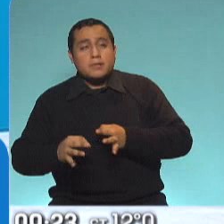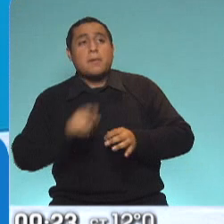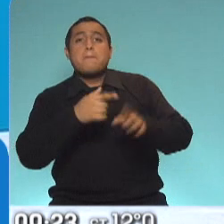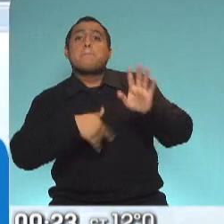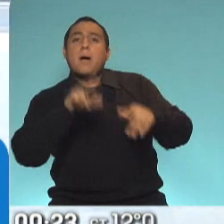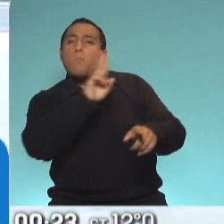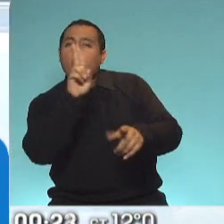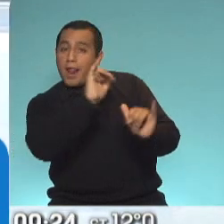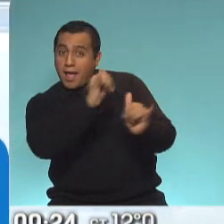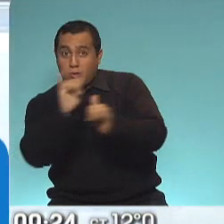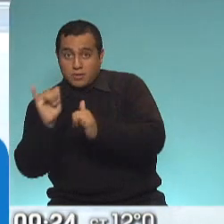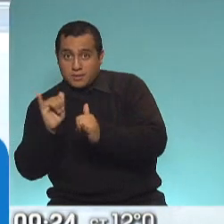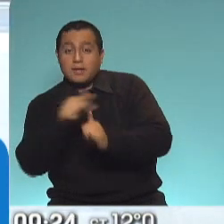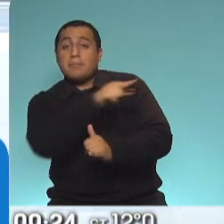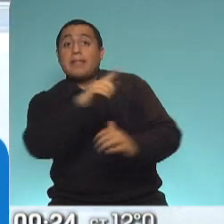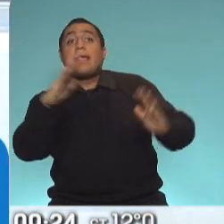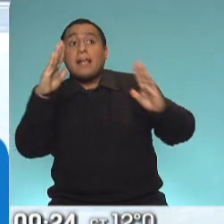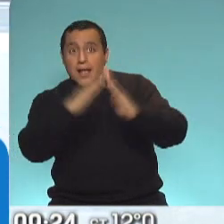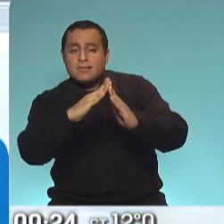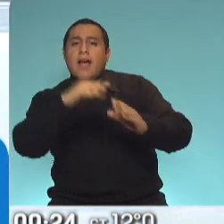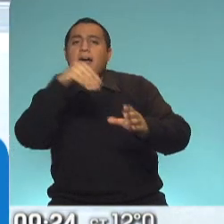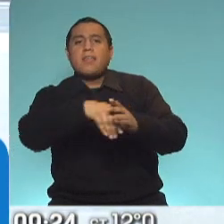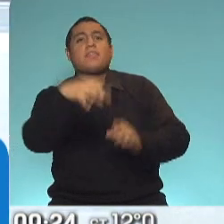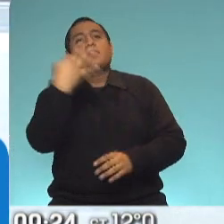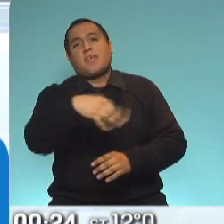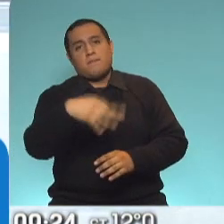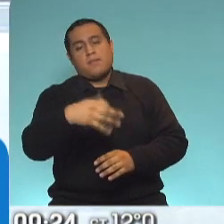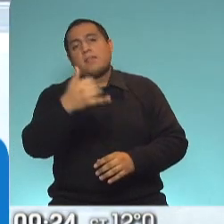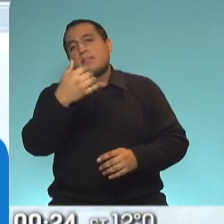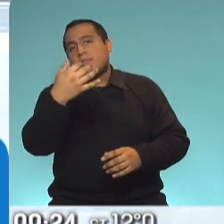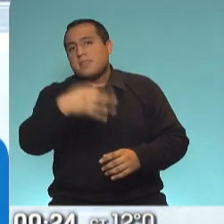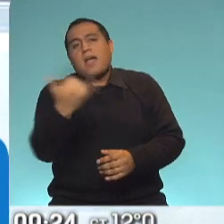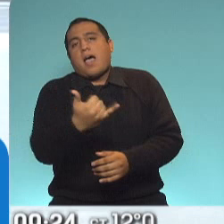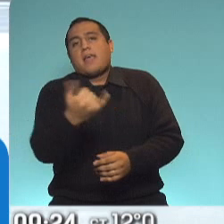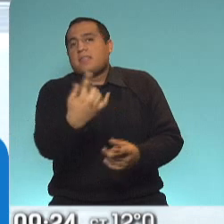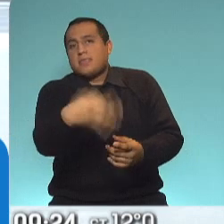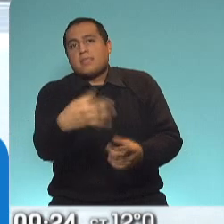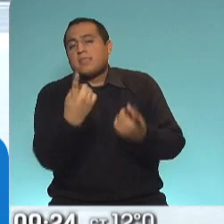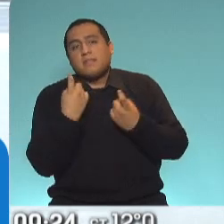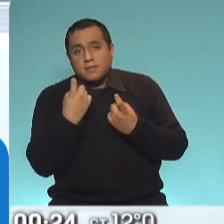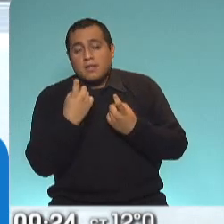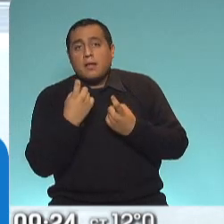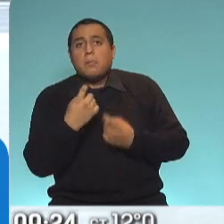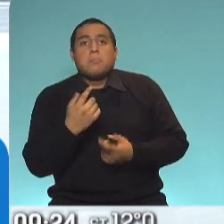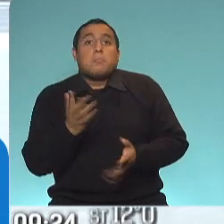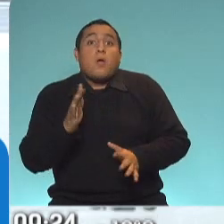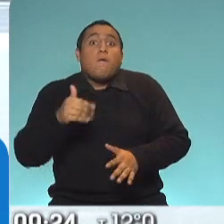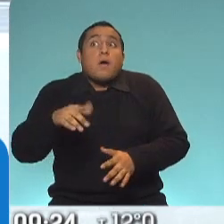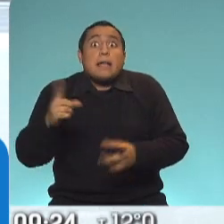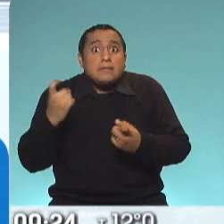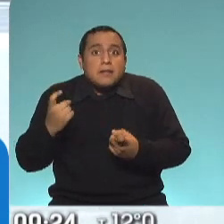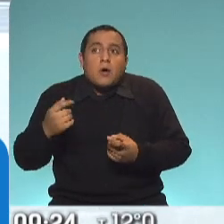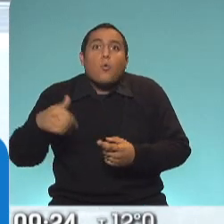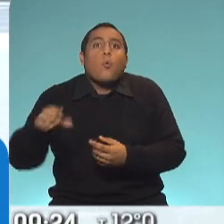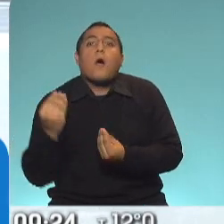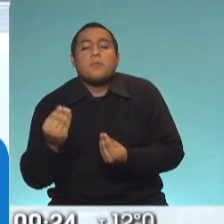las más jóvenes, en la casa en estos momentos por si hace falta, porque esto nunca se sabe cuándo va a hacer falta.